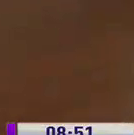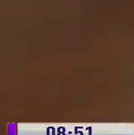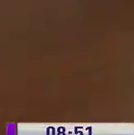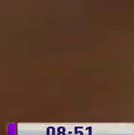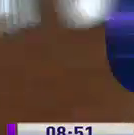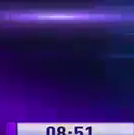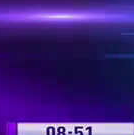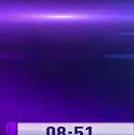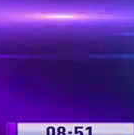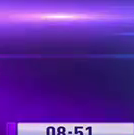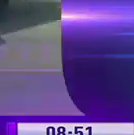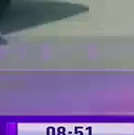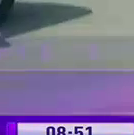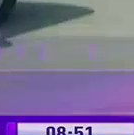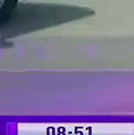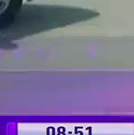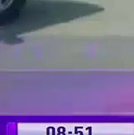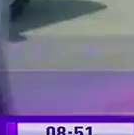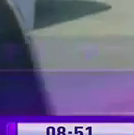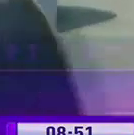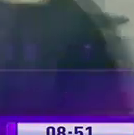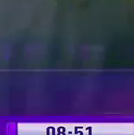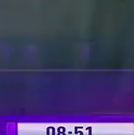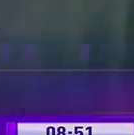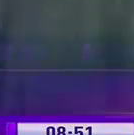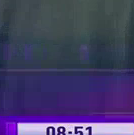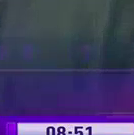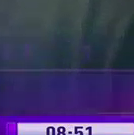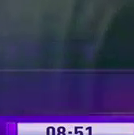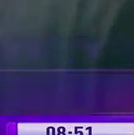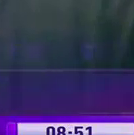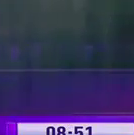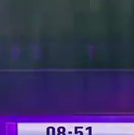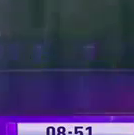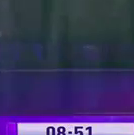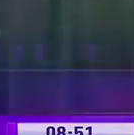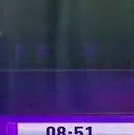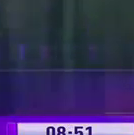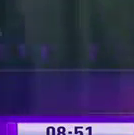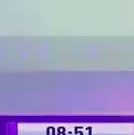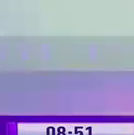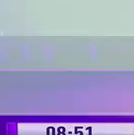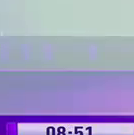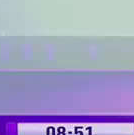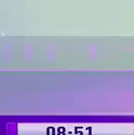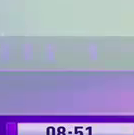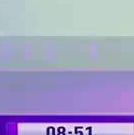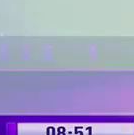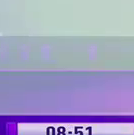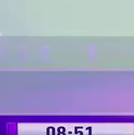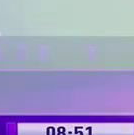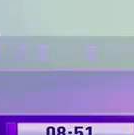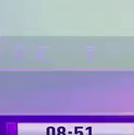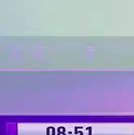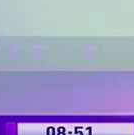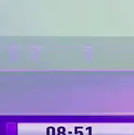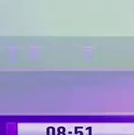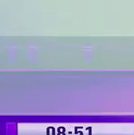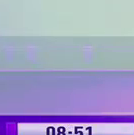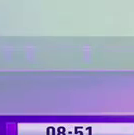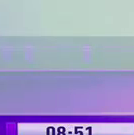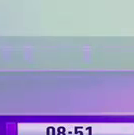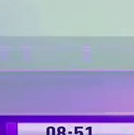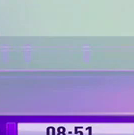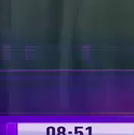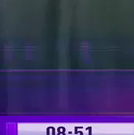gas momento de una pausa comercial vamos a regresar con noticias internacionales y eeuu respaldó el derecho de arabia saudita